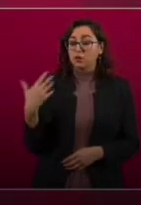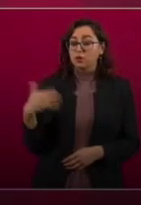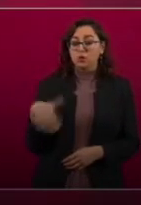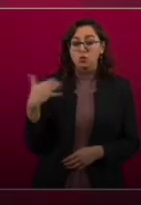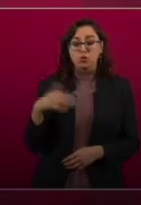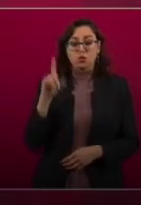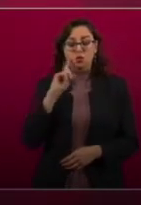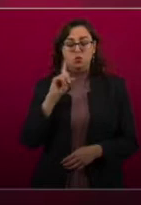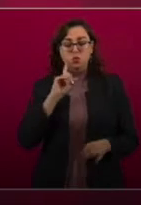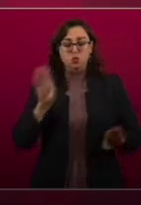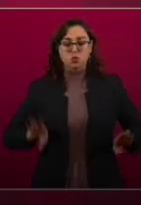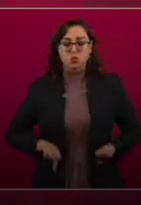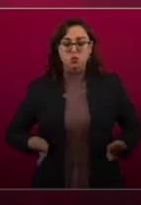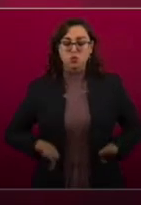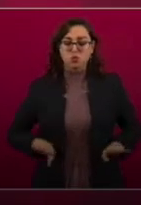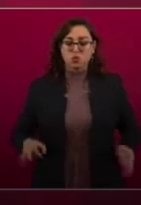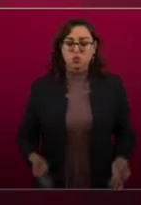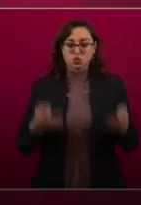con principios,